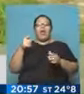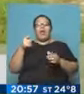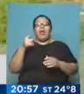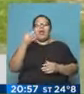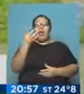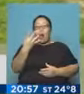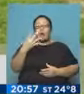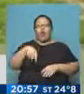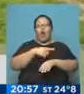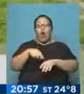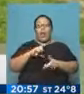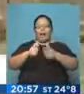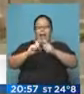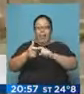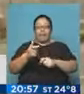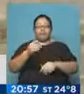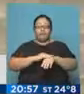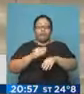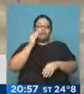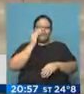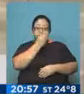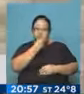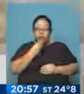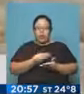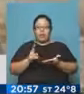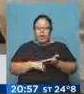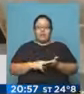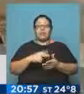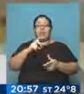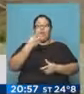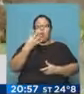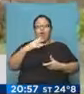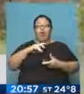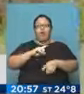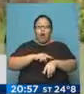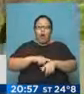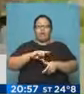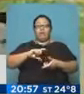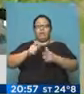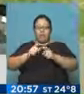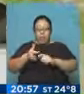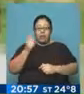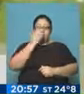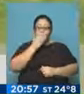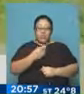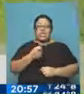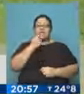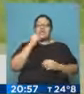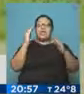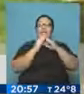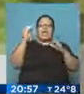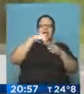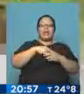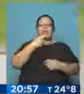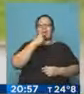repelente. Después todo lo que sea para el volteo de los mosquitos. Si estoy en el interior de mi casa, podré usar pastillas termoevaporadas,